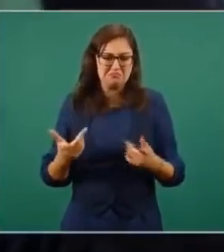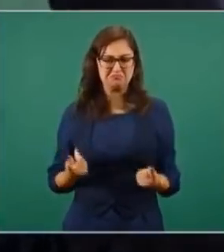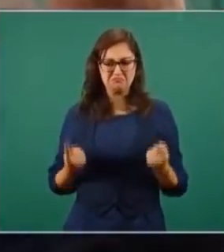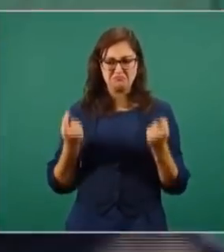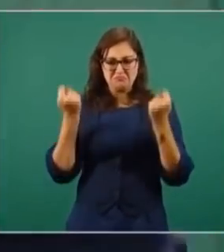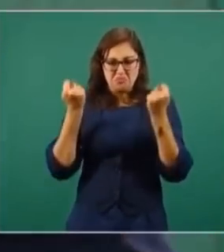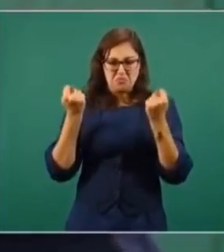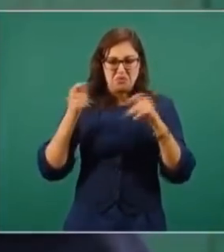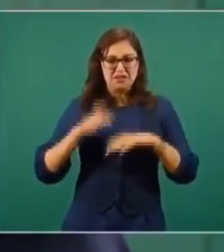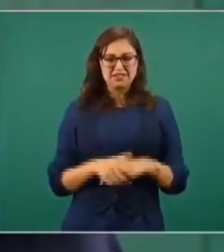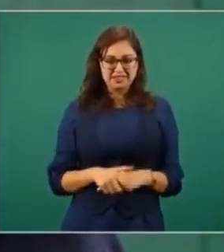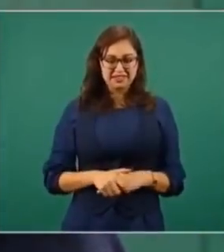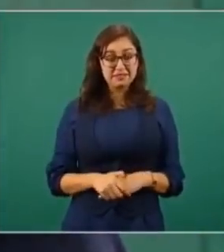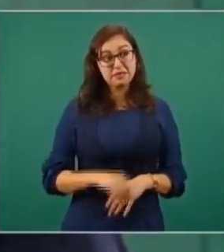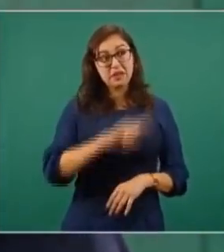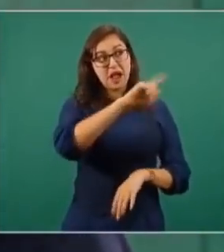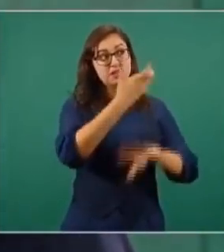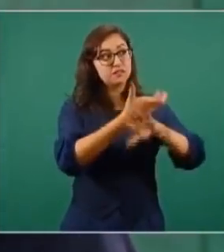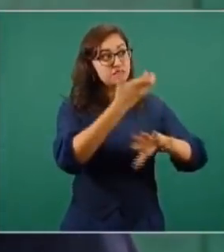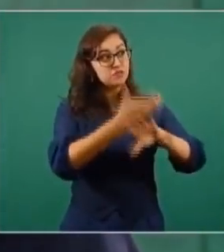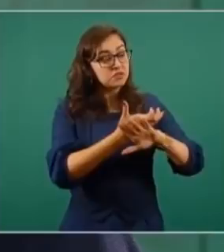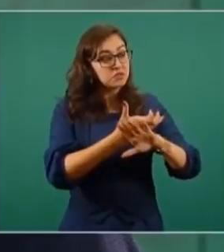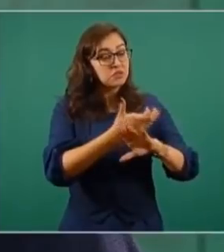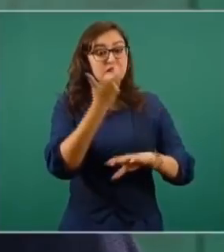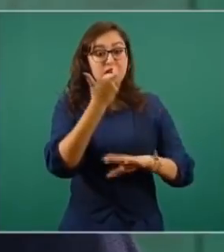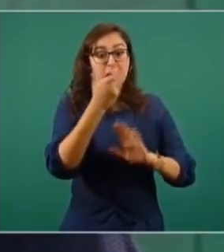porque baja el precio del gas en Estados Unidos.